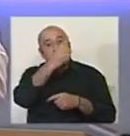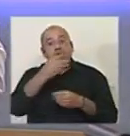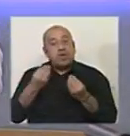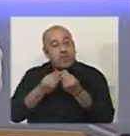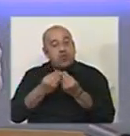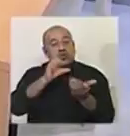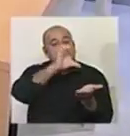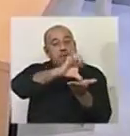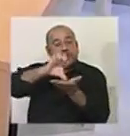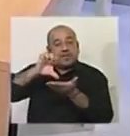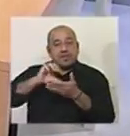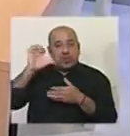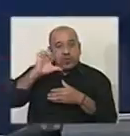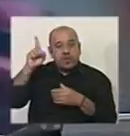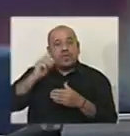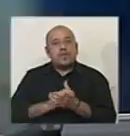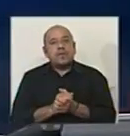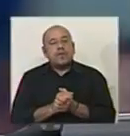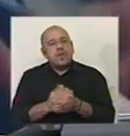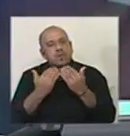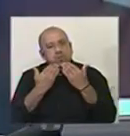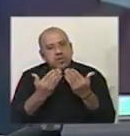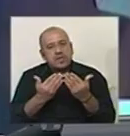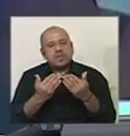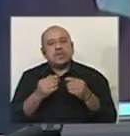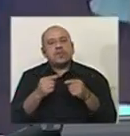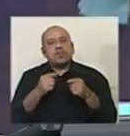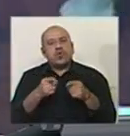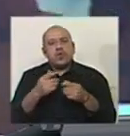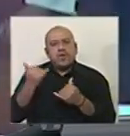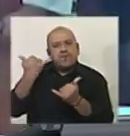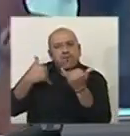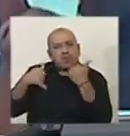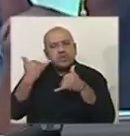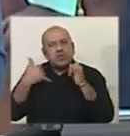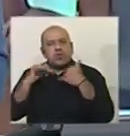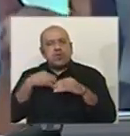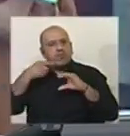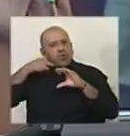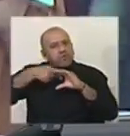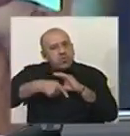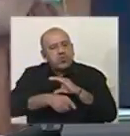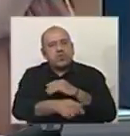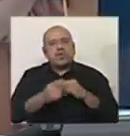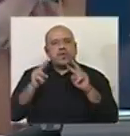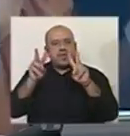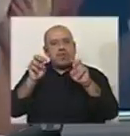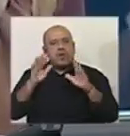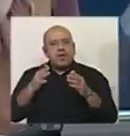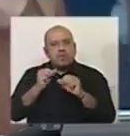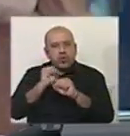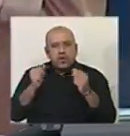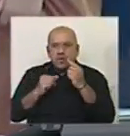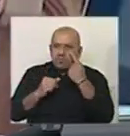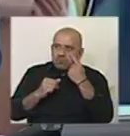países de la Unión Europea. Susana, muchísimas gracias por darnos más en profundidad un perfil y permitirnos conocer a este